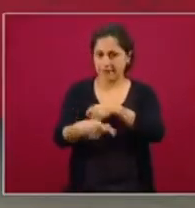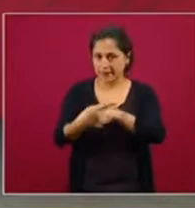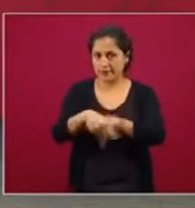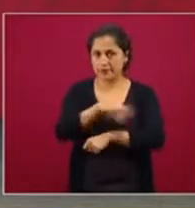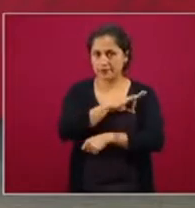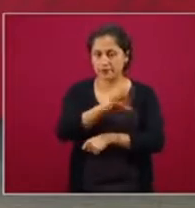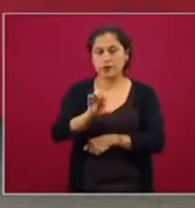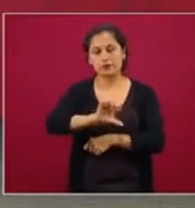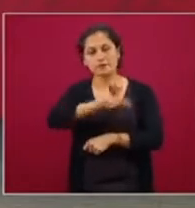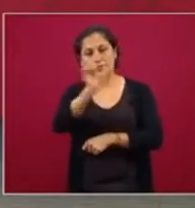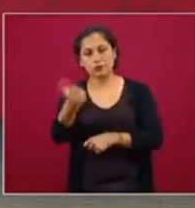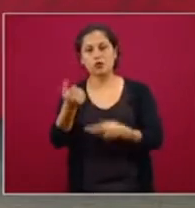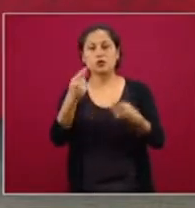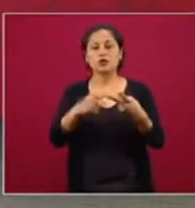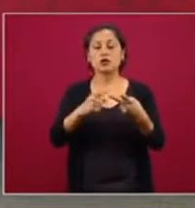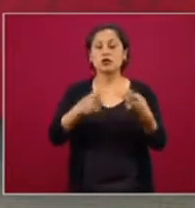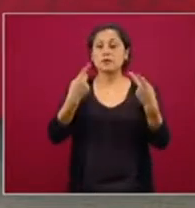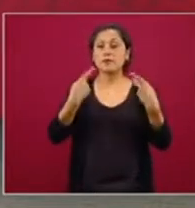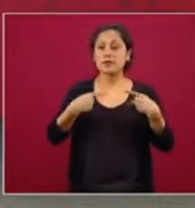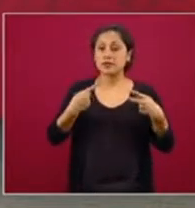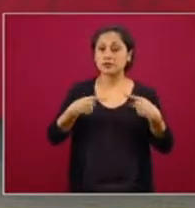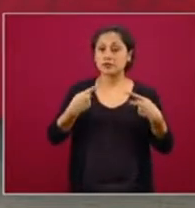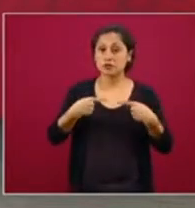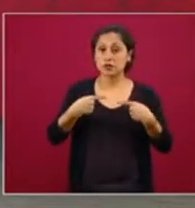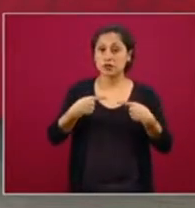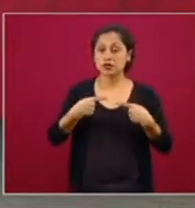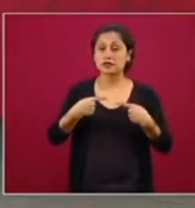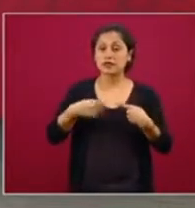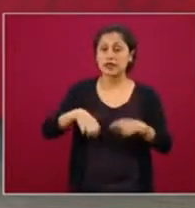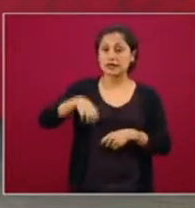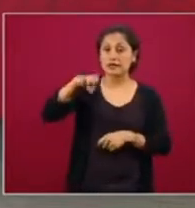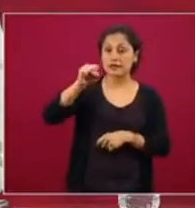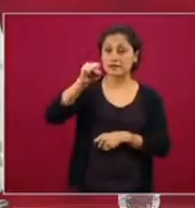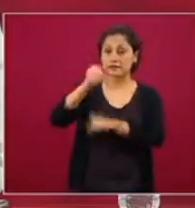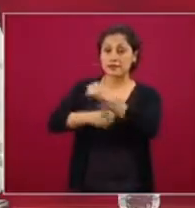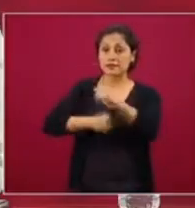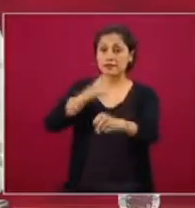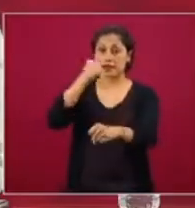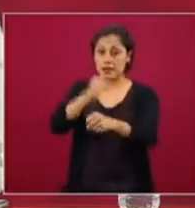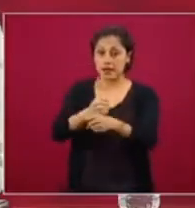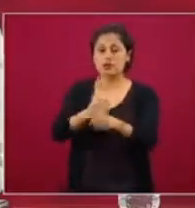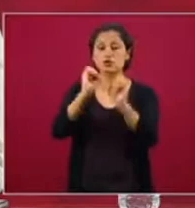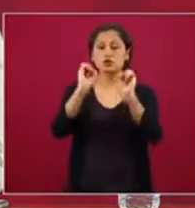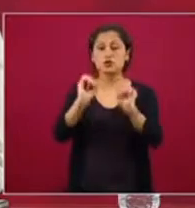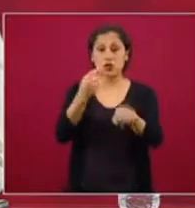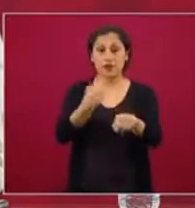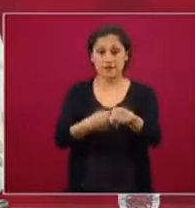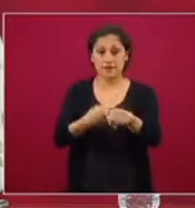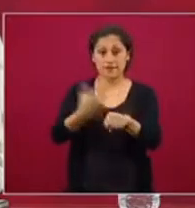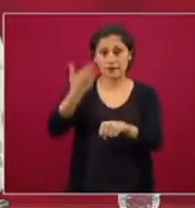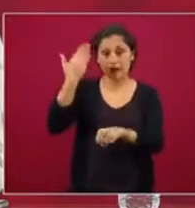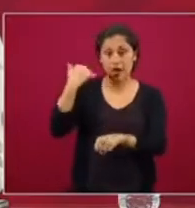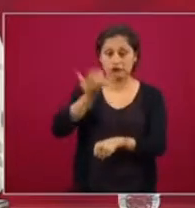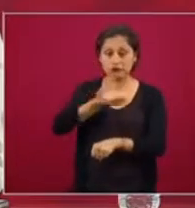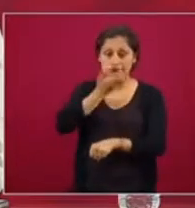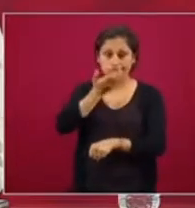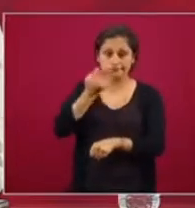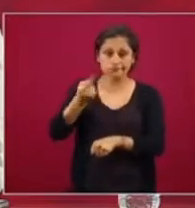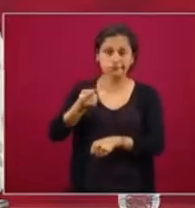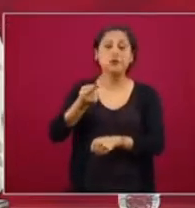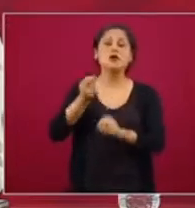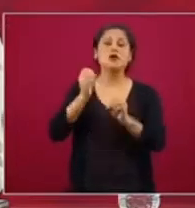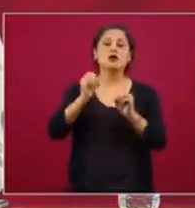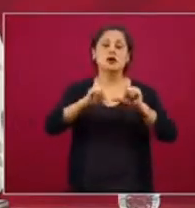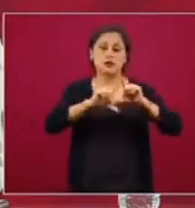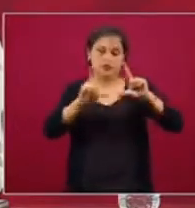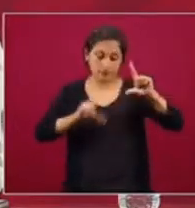Personas que tienen enfermedades crónicas o que son mayores de 60 años, por razones epidemiológico-demográficas, son una